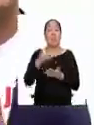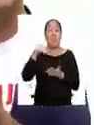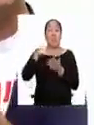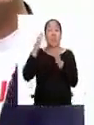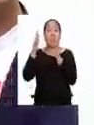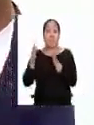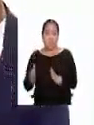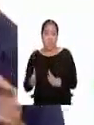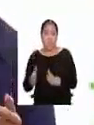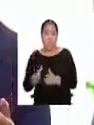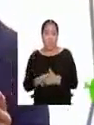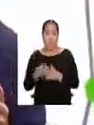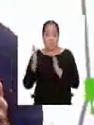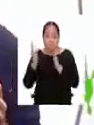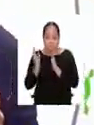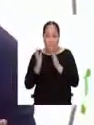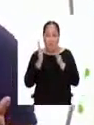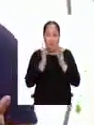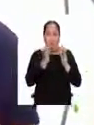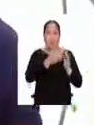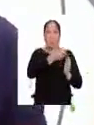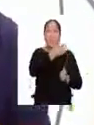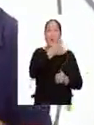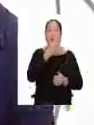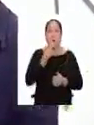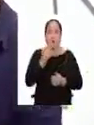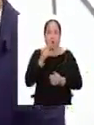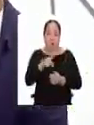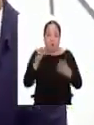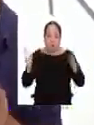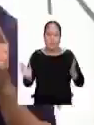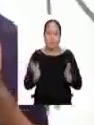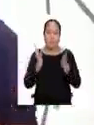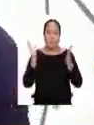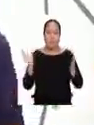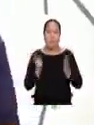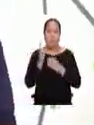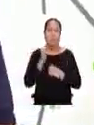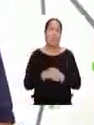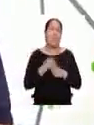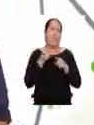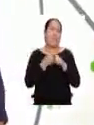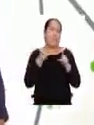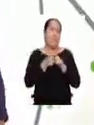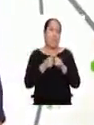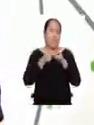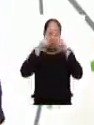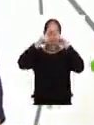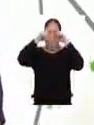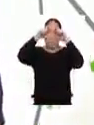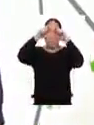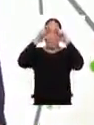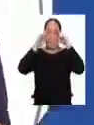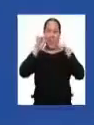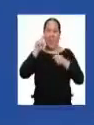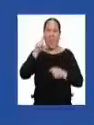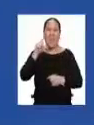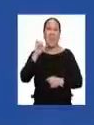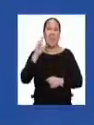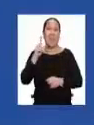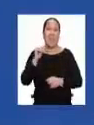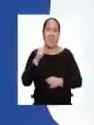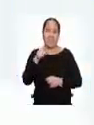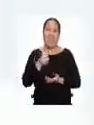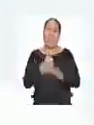procesan mejor los contenidos cuando cuentan con un componente motivacional, y las aplicaciones de realidad virtual definitivamente lo